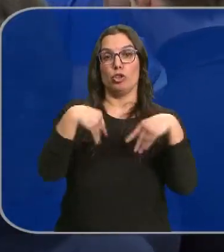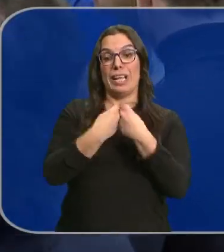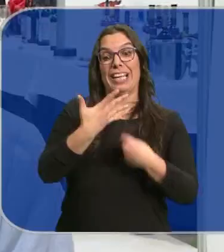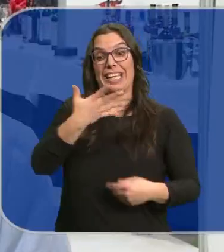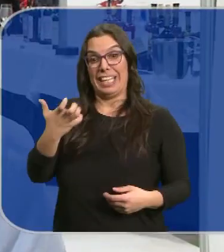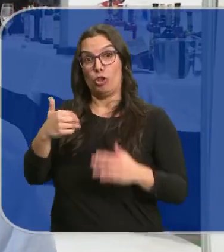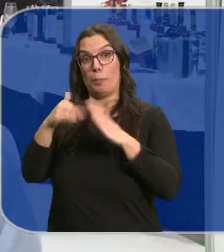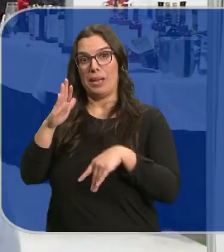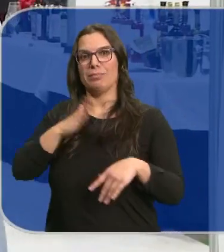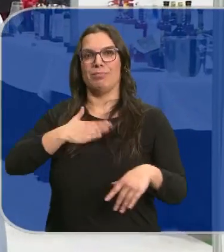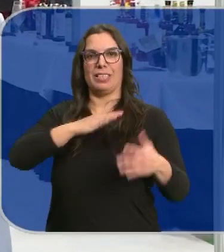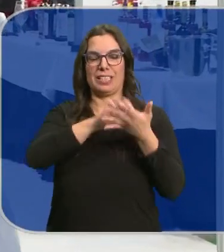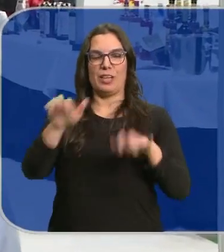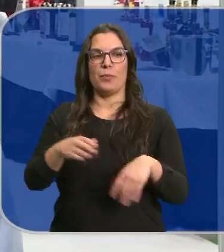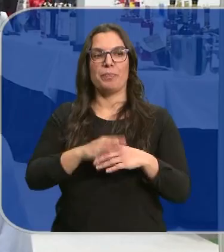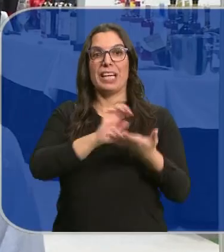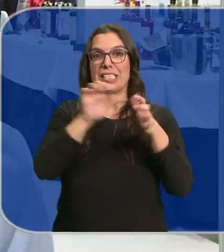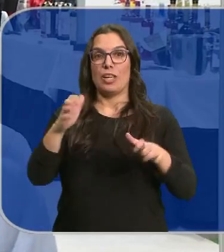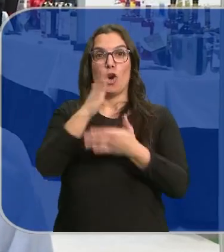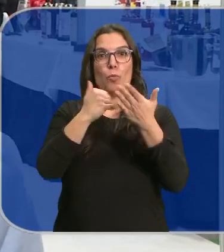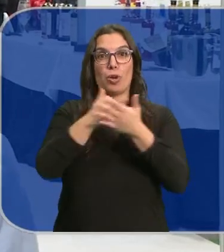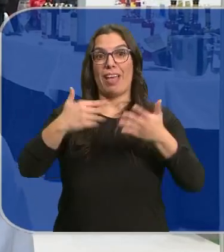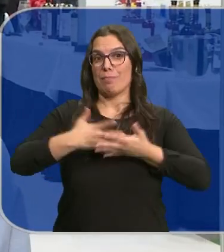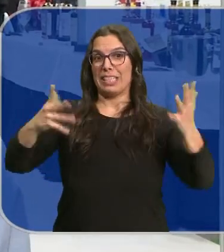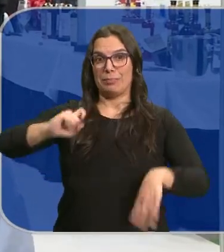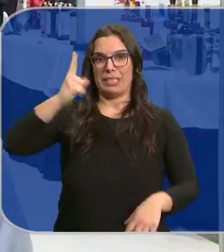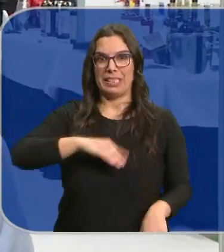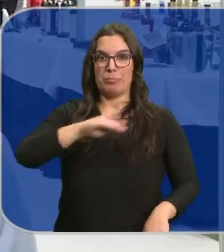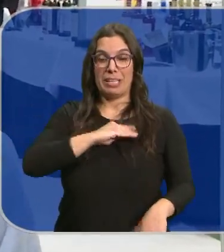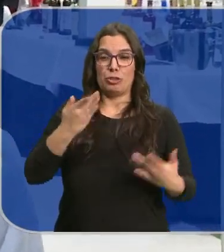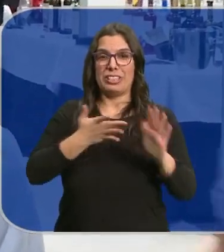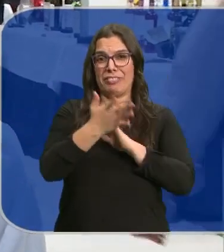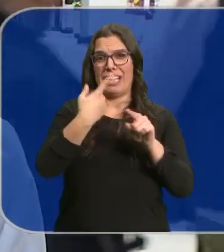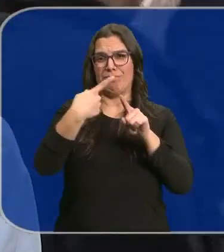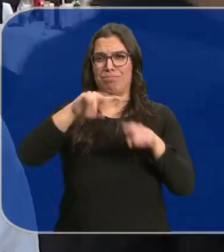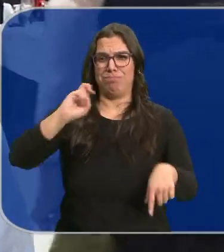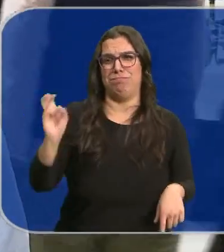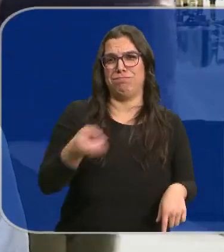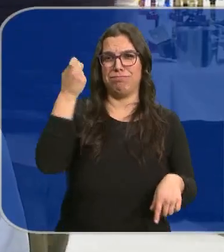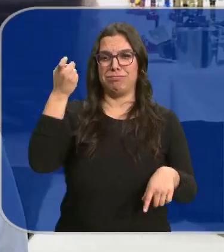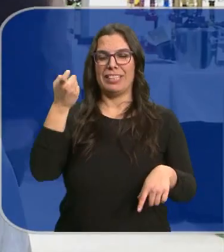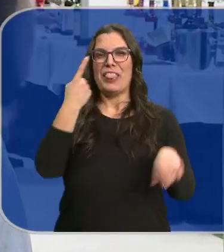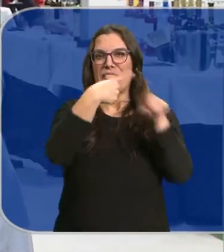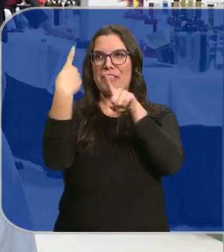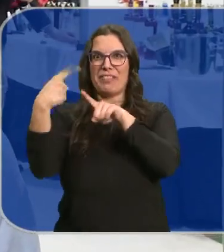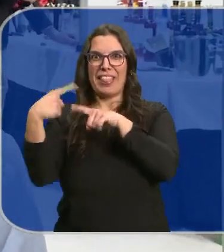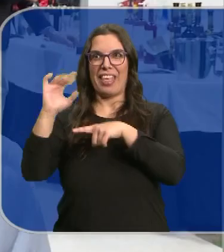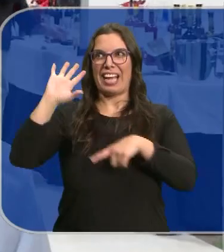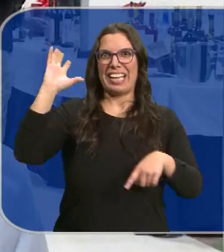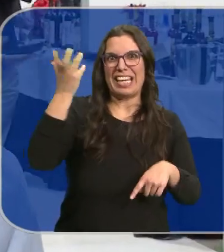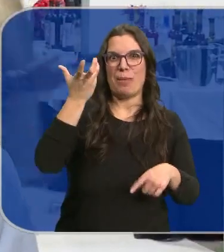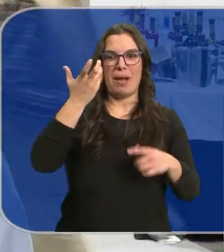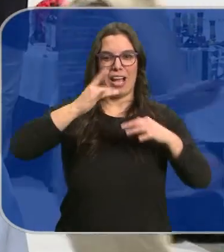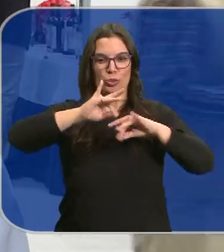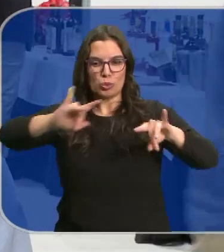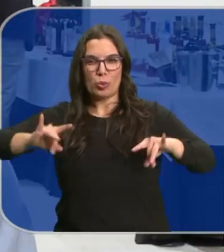Castilla y León. Castilla y León es la comunidad autónoma más grande de España, como tal tiene mucha diversidad, mucha diferencia de climas,